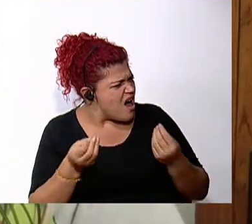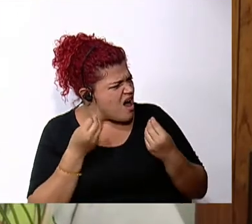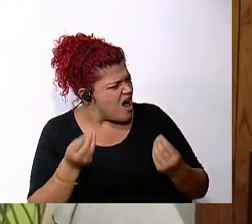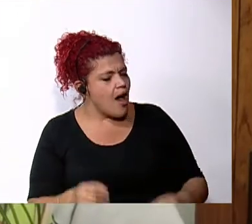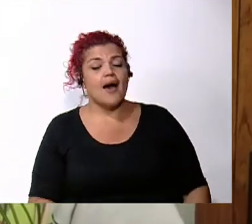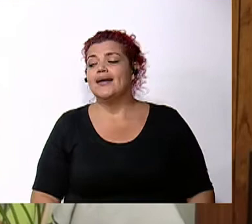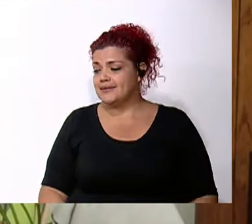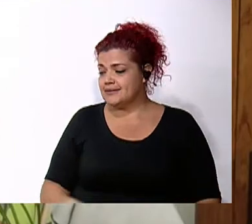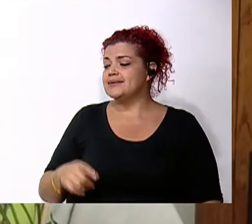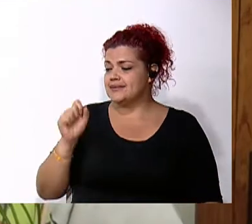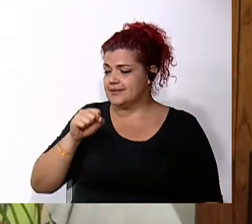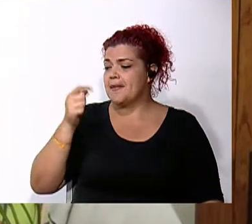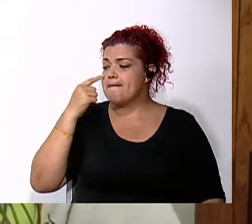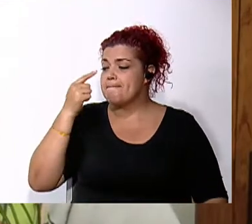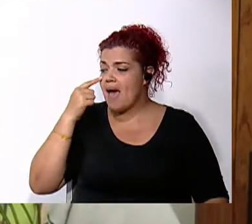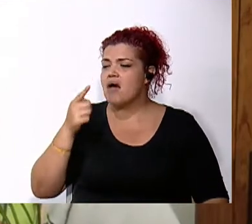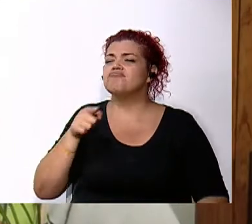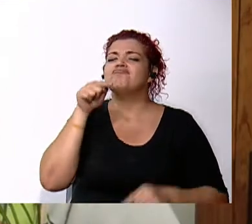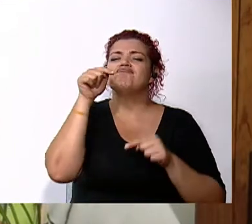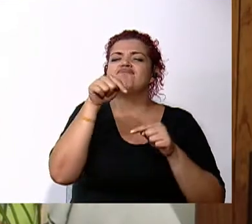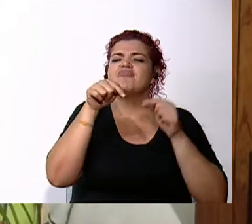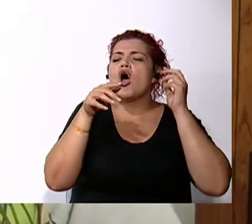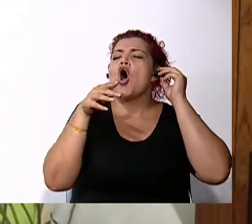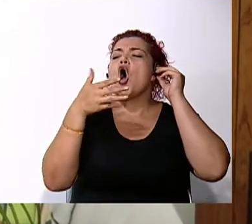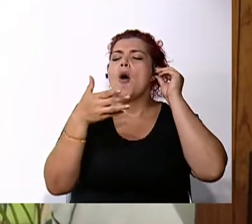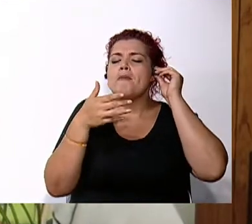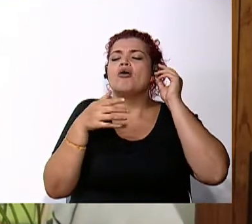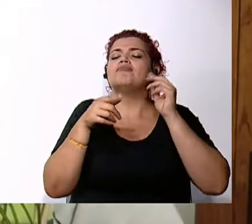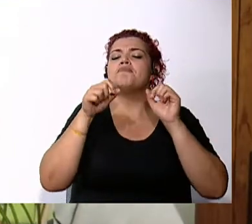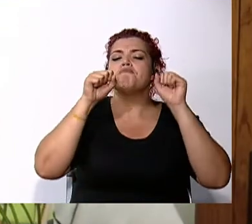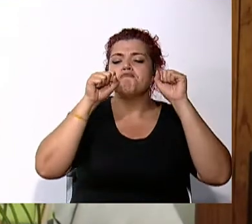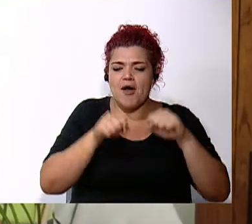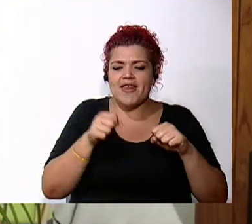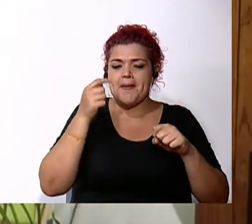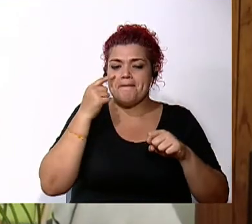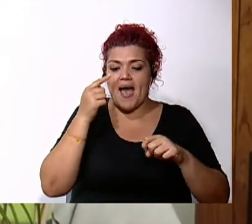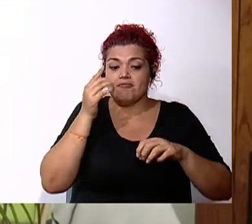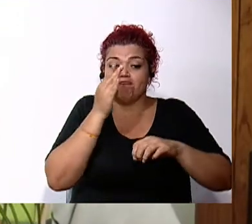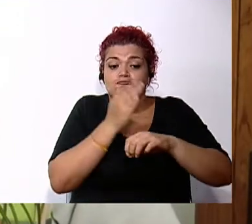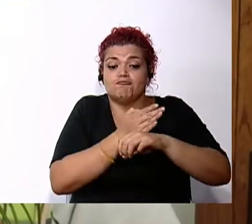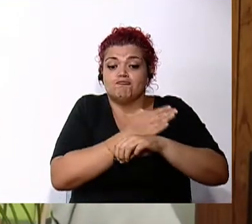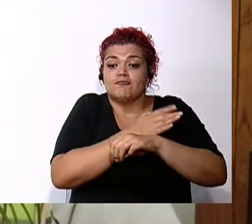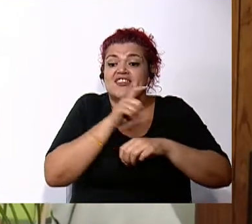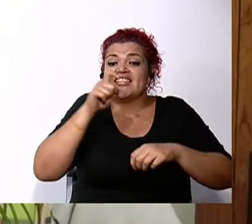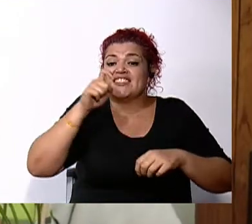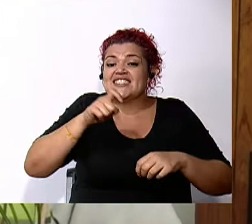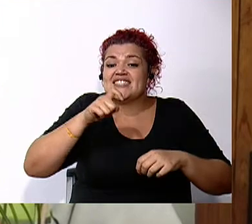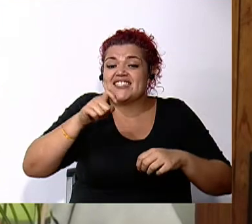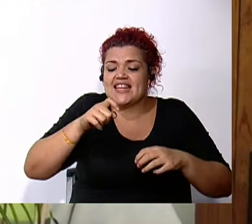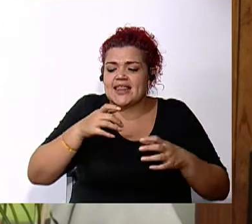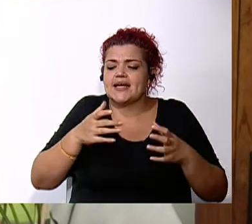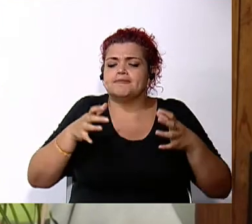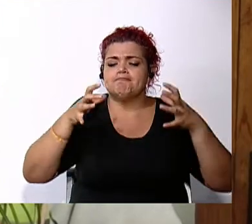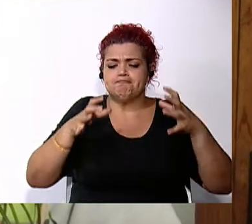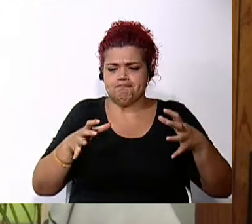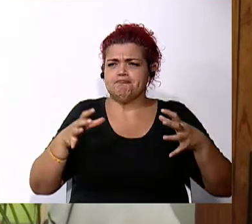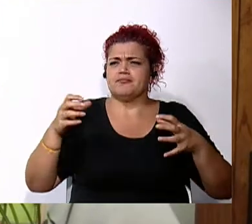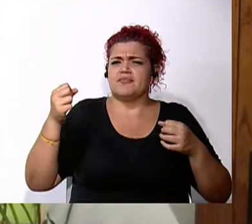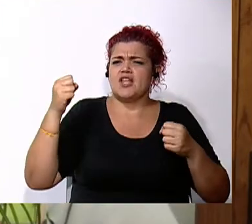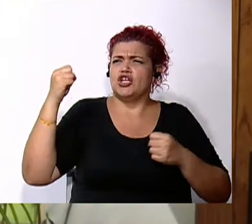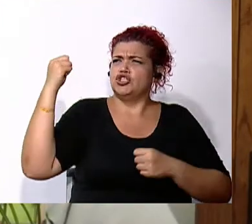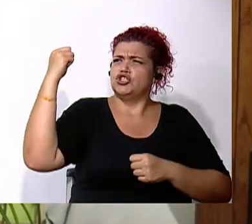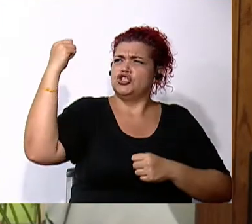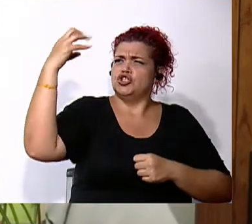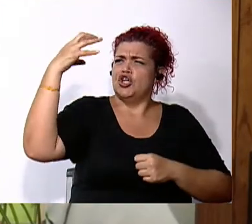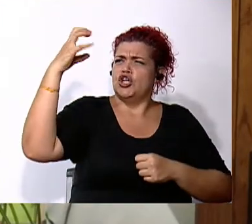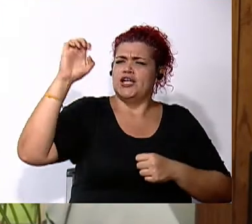en azúcares se llama fotosíntesis. Pero para poder hacerlo necesitan una cosita más. Necesitan energía, que